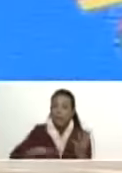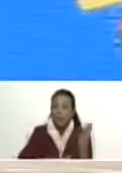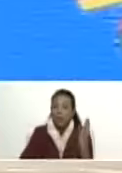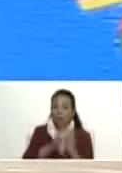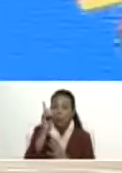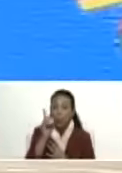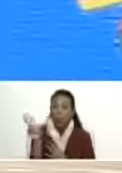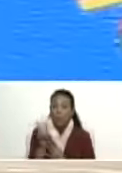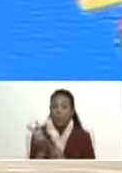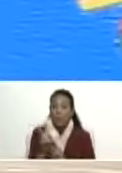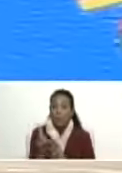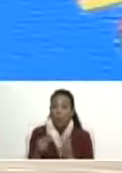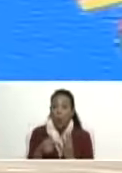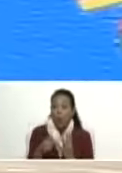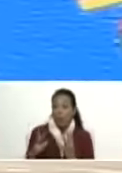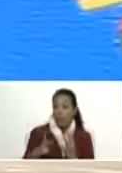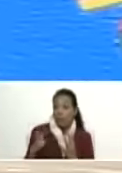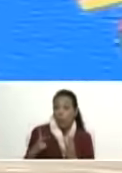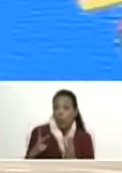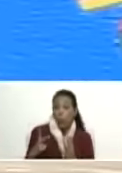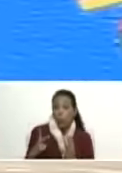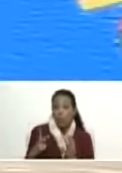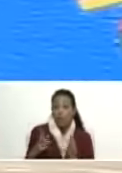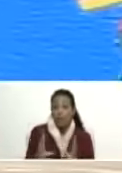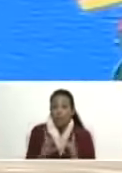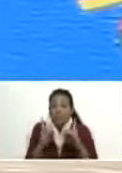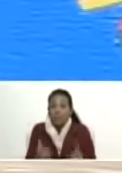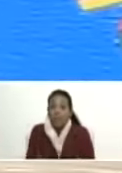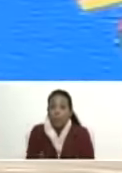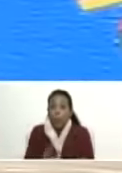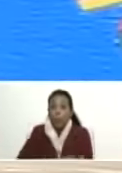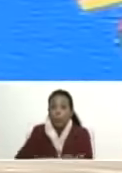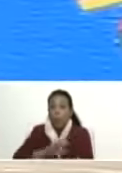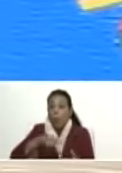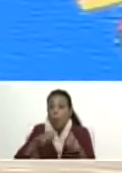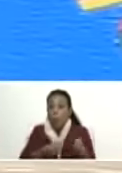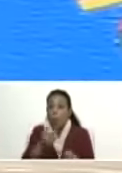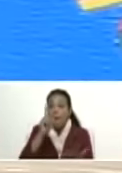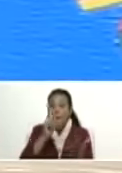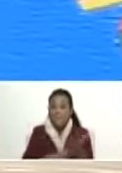desarrollo a través de la diplomacia, las distintas opciones,